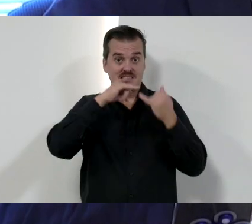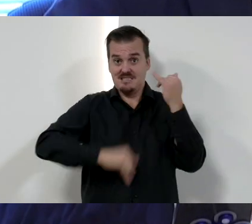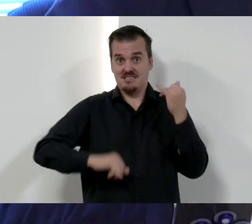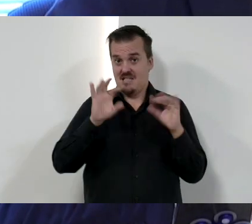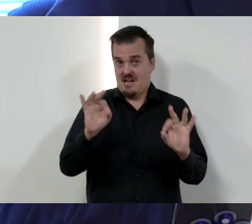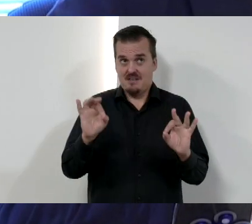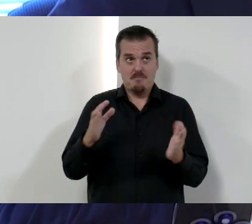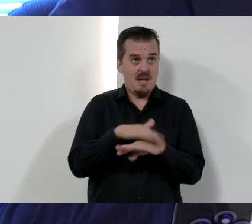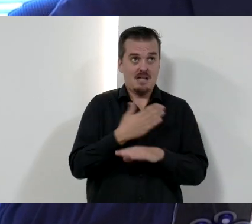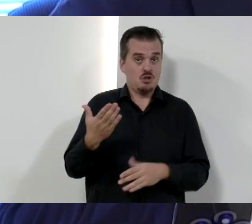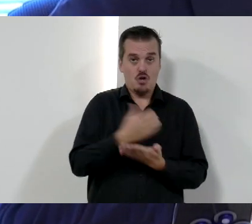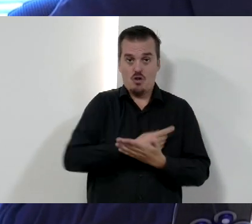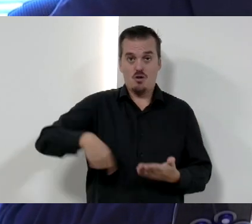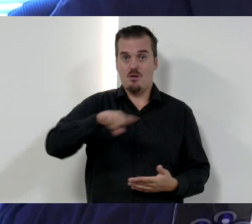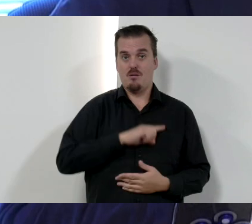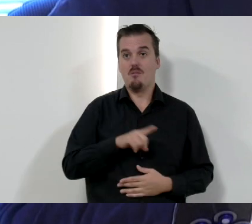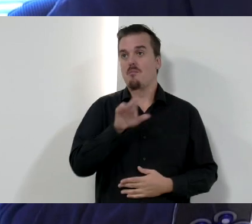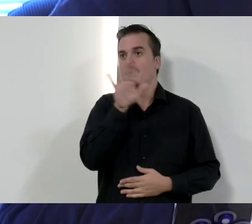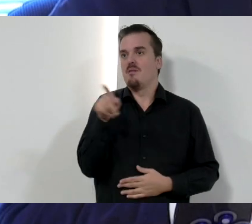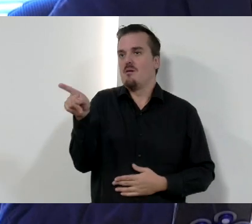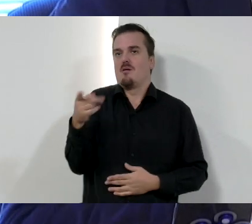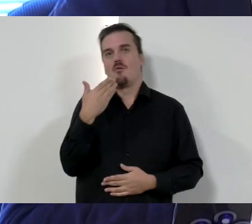utilizando un símil futbolístico, es jugar